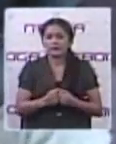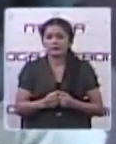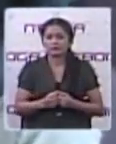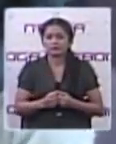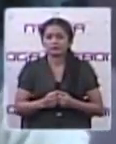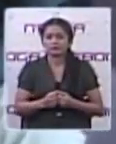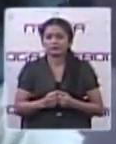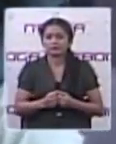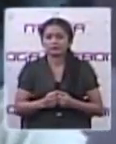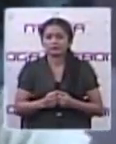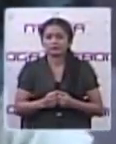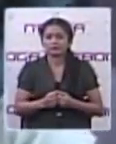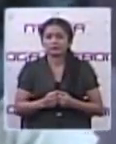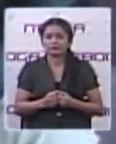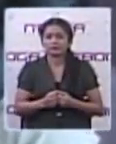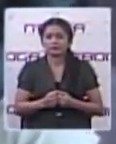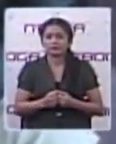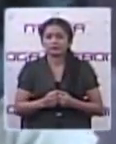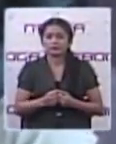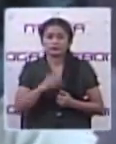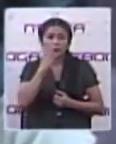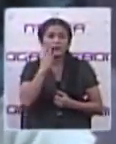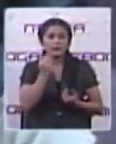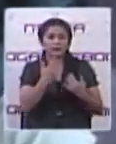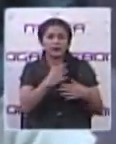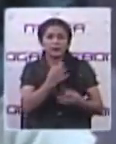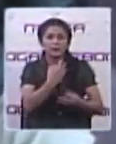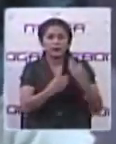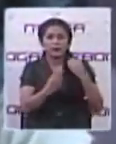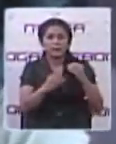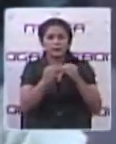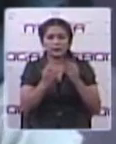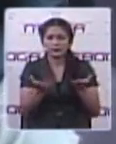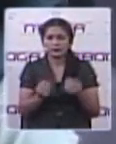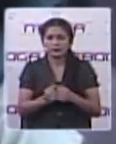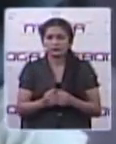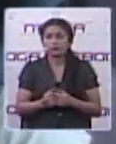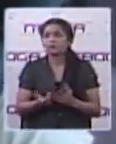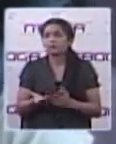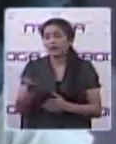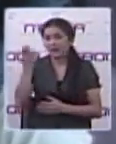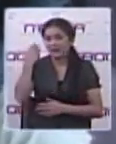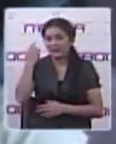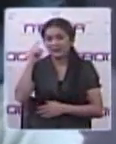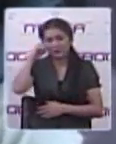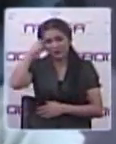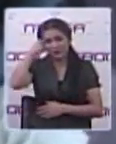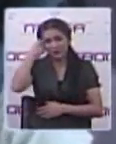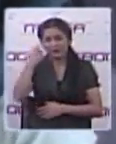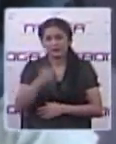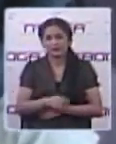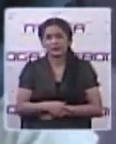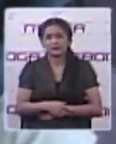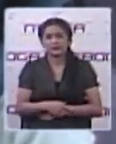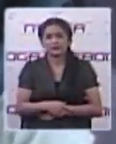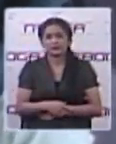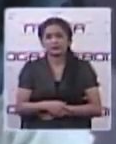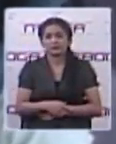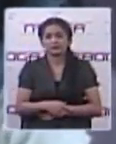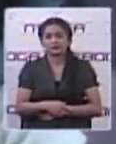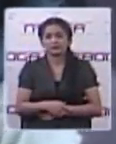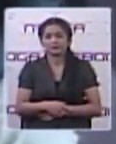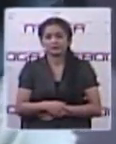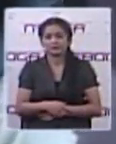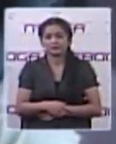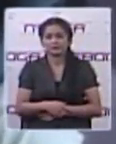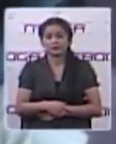Muy efectivo. Yo tuve la experiencia el año pasado, a través de un simple video en un smartphone,